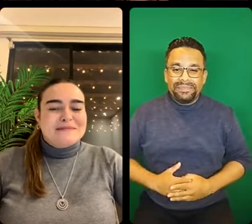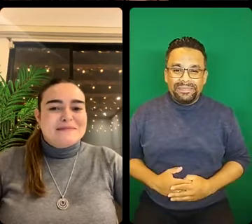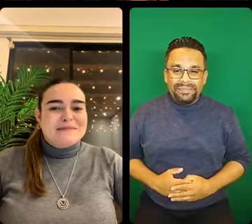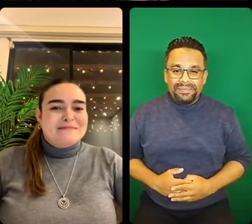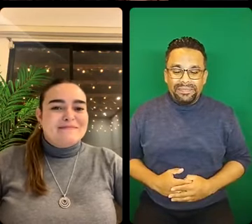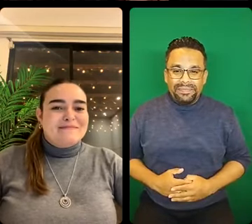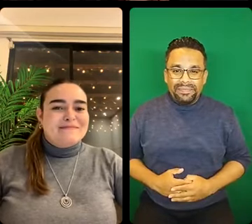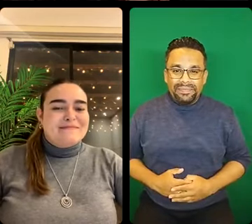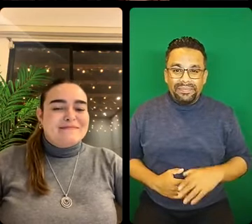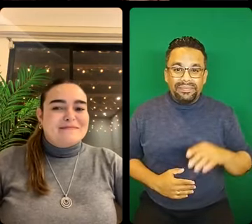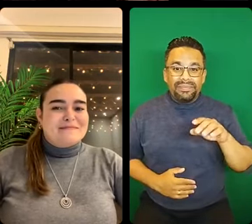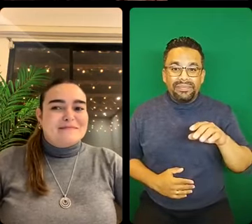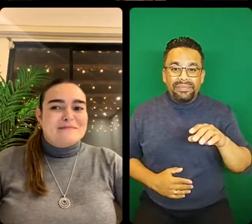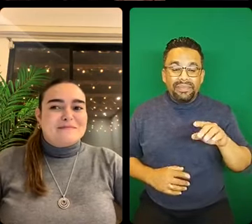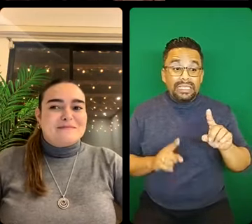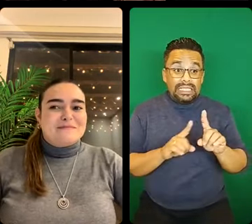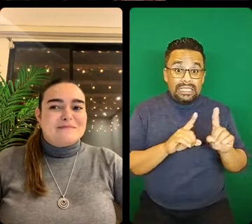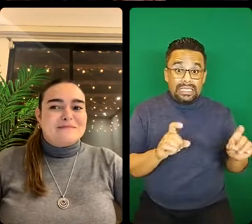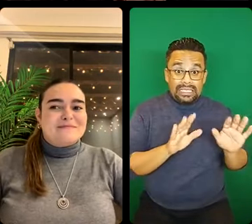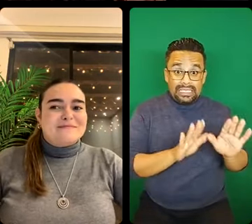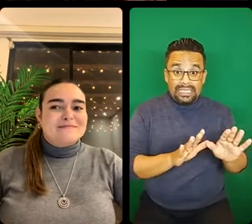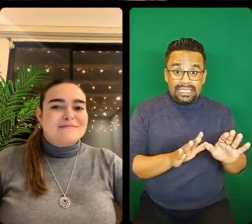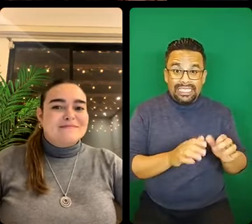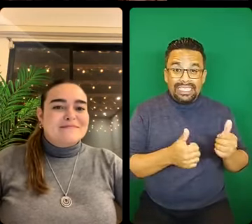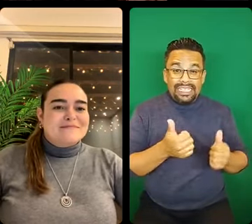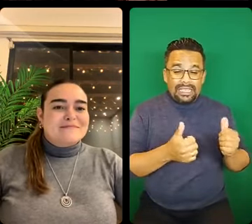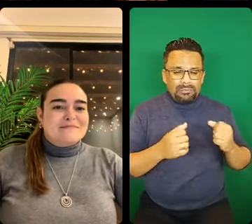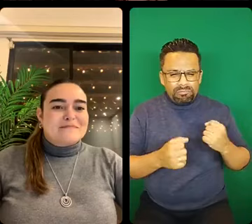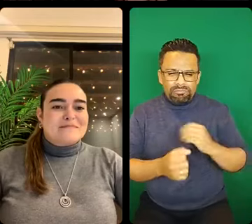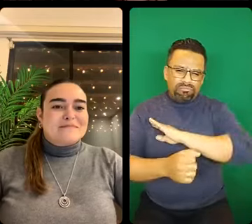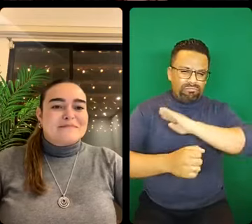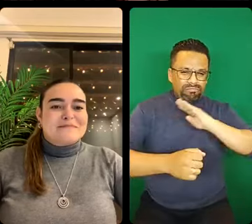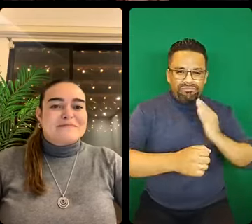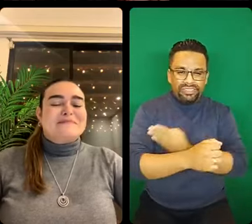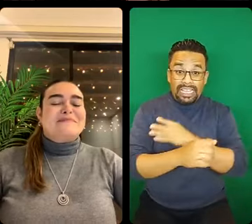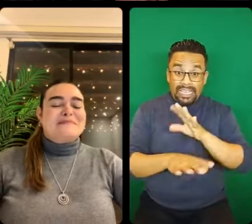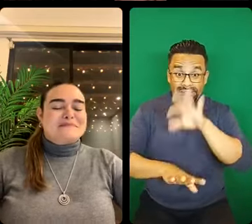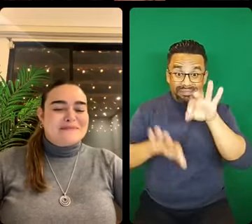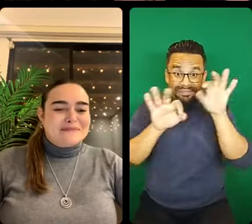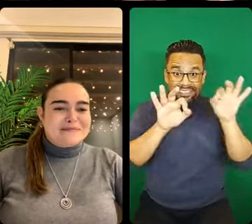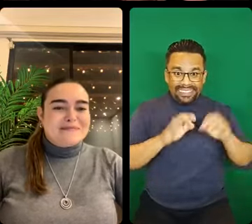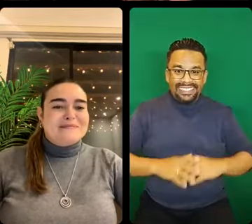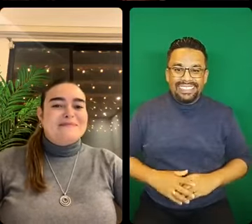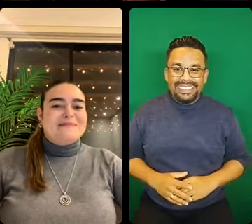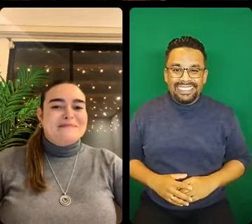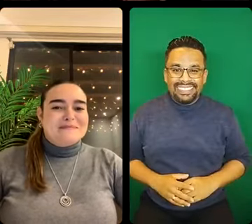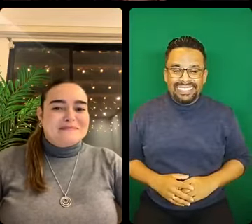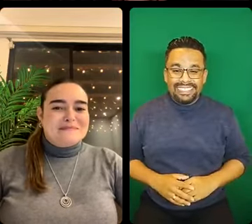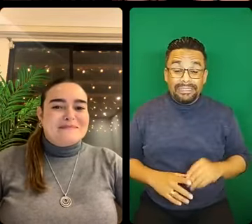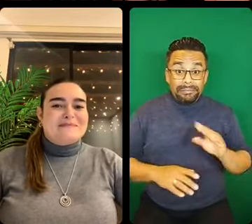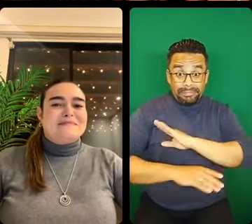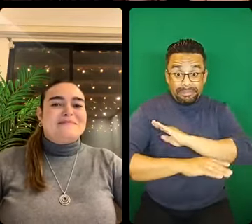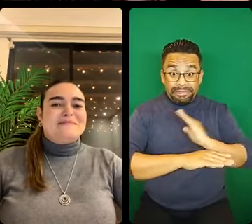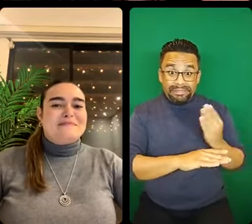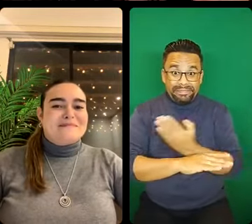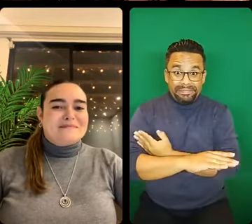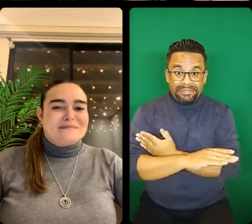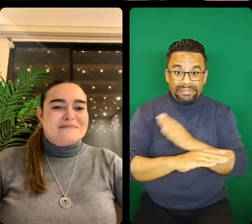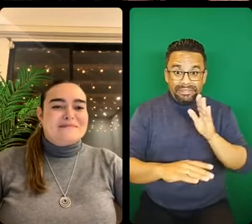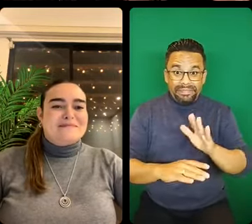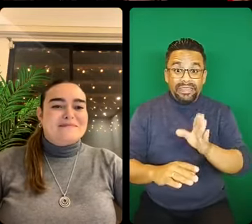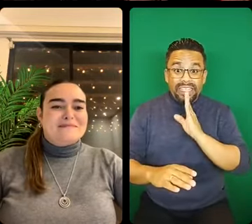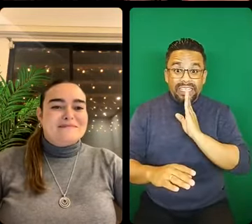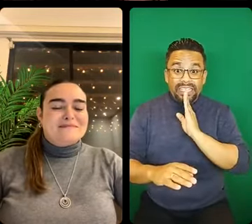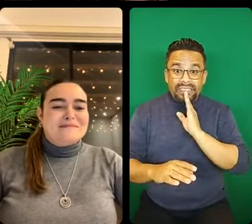Tevin Estefan Sánchez. El poder de elegir, María Camila Calderón. El poder de elegir, Johan